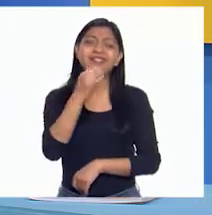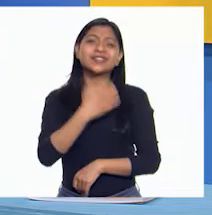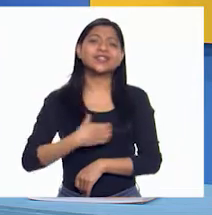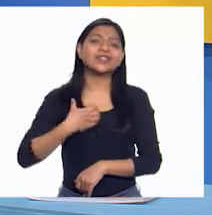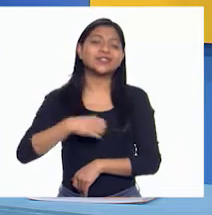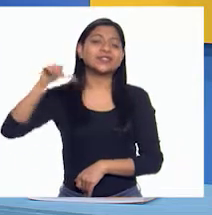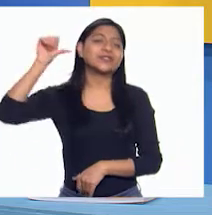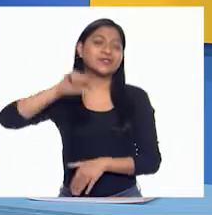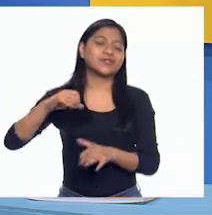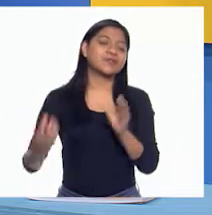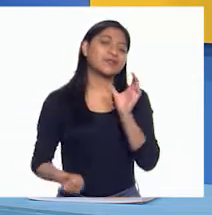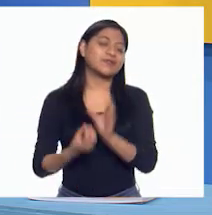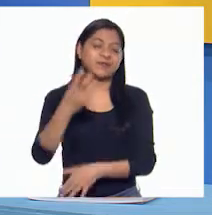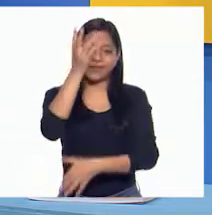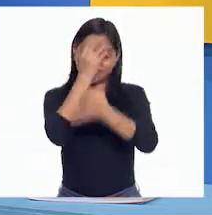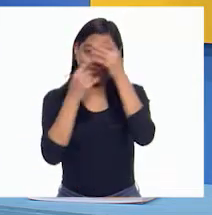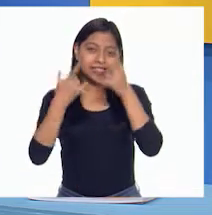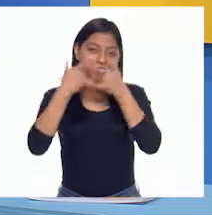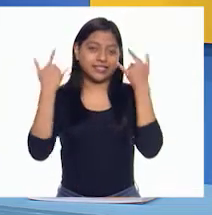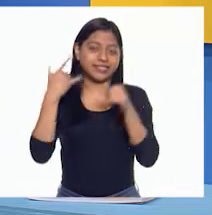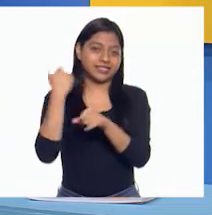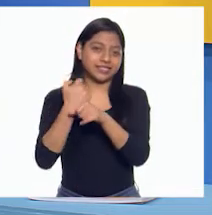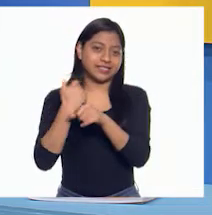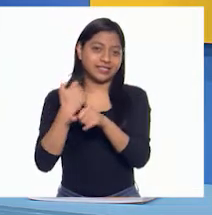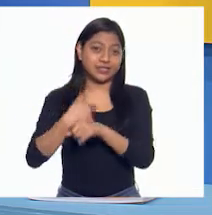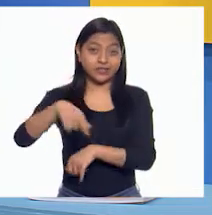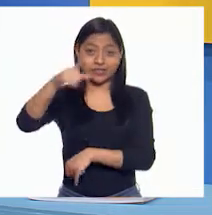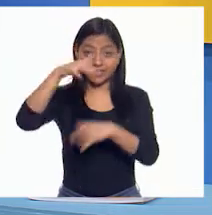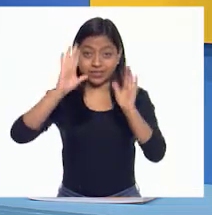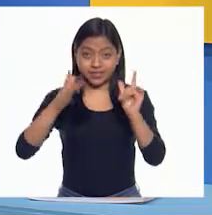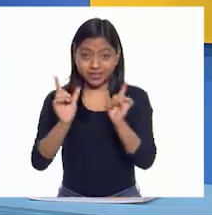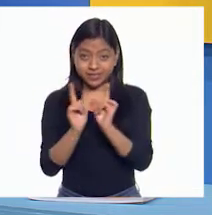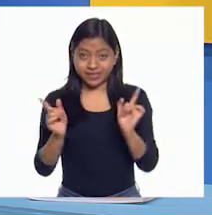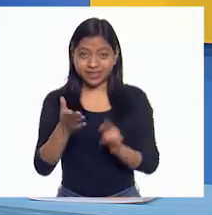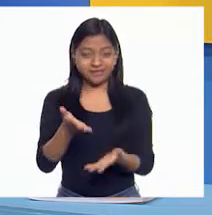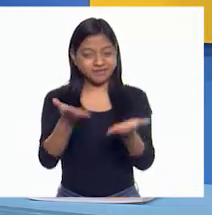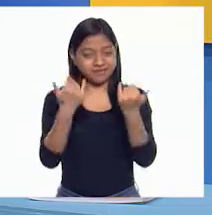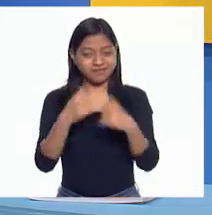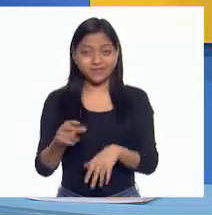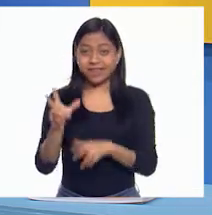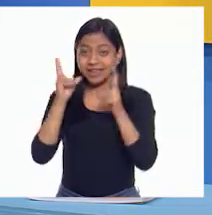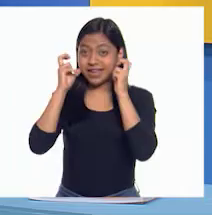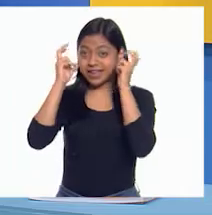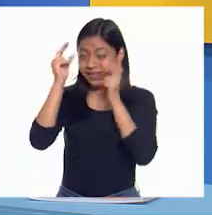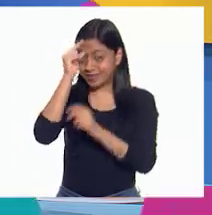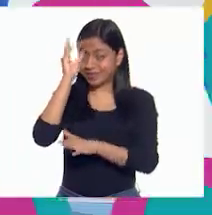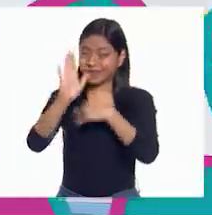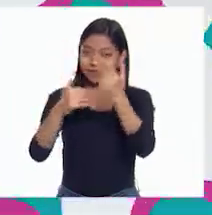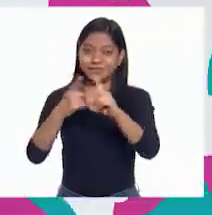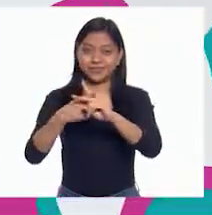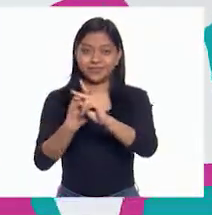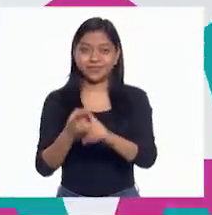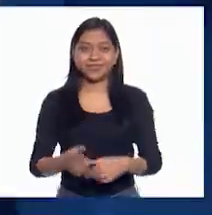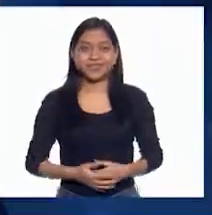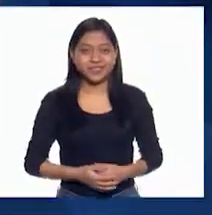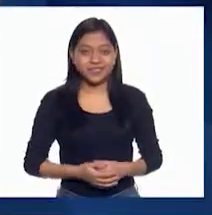una clase más de historia de sexto grado. Así que si en casa ya están listos, vamos con Ajo Listo y comenzamos.